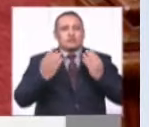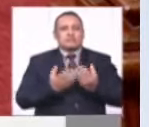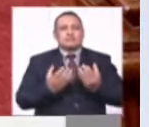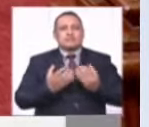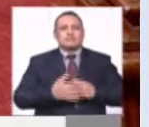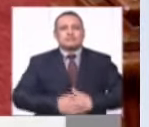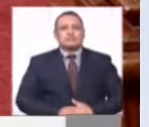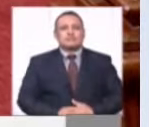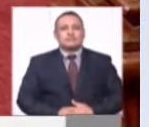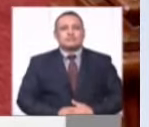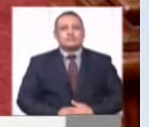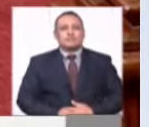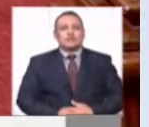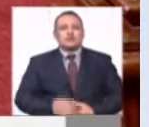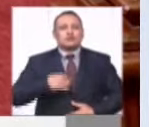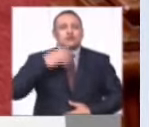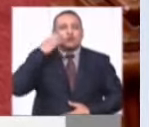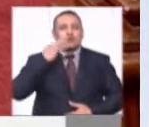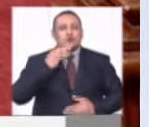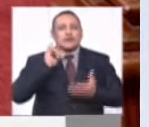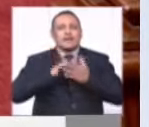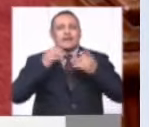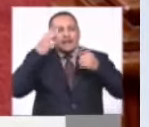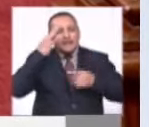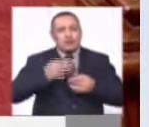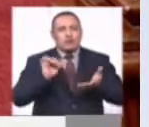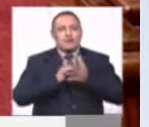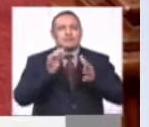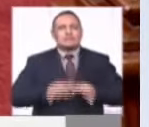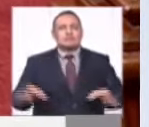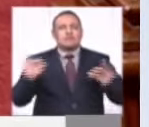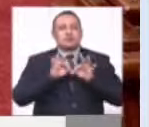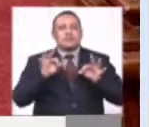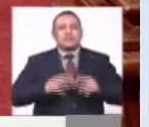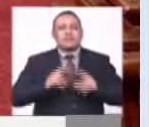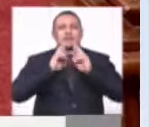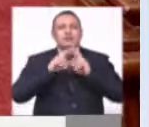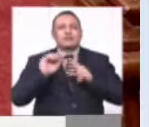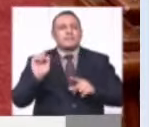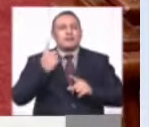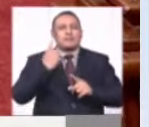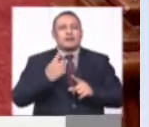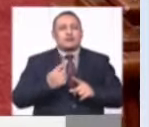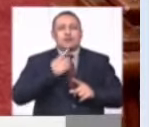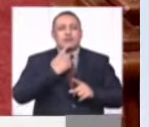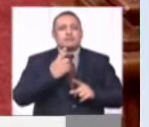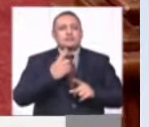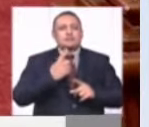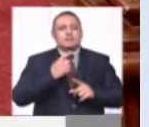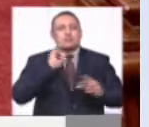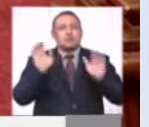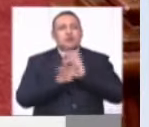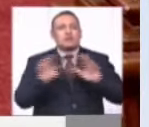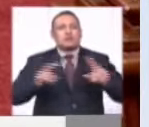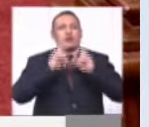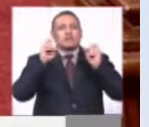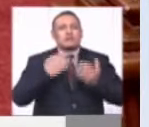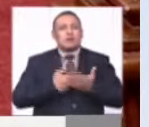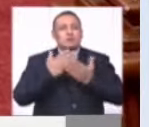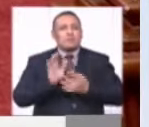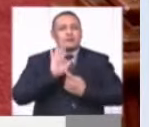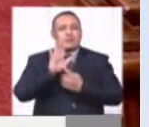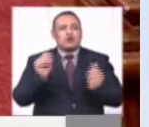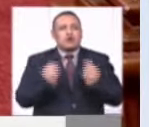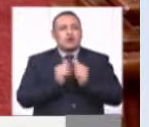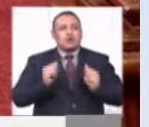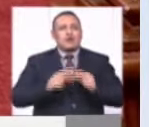congresistas. Considero que es importante contestar primeramente al tema planteado sobre